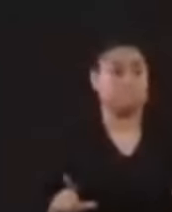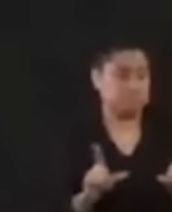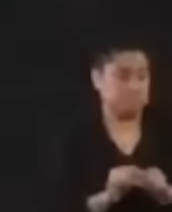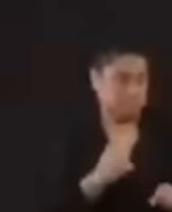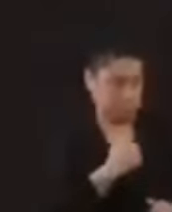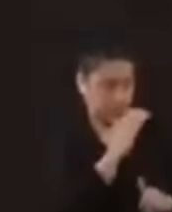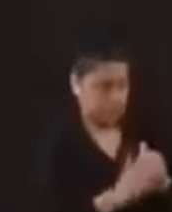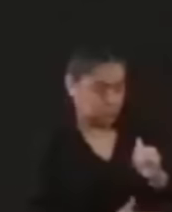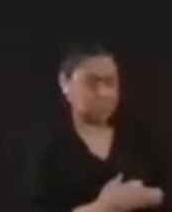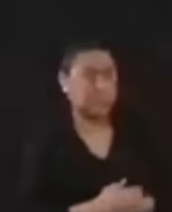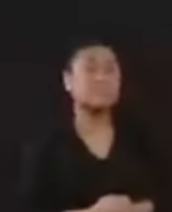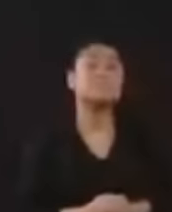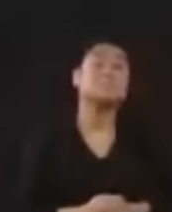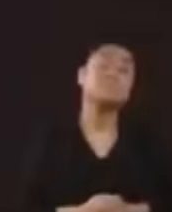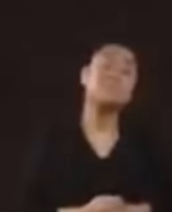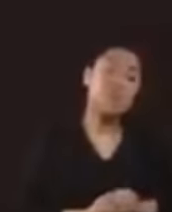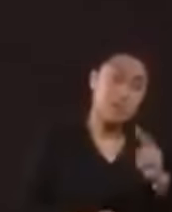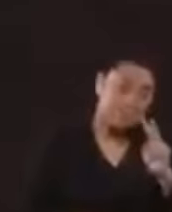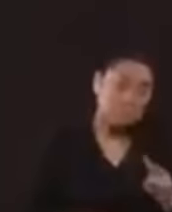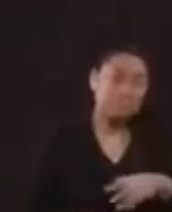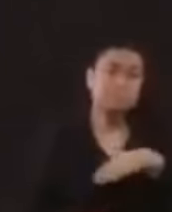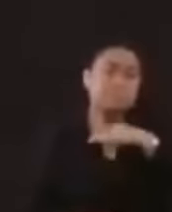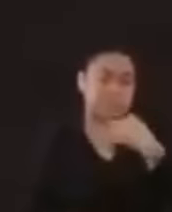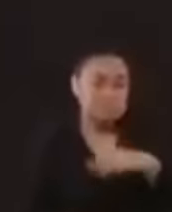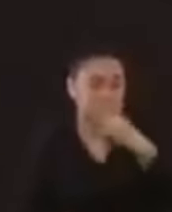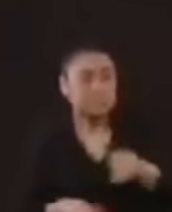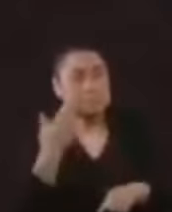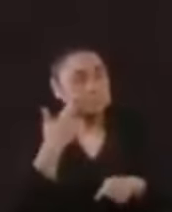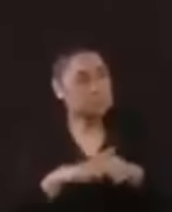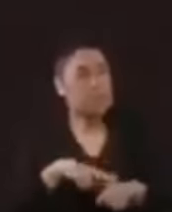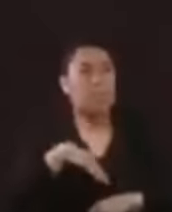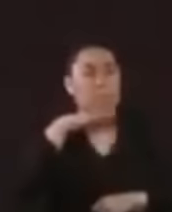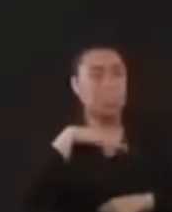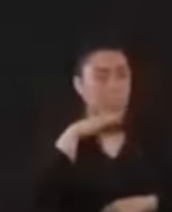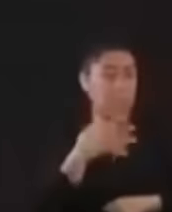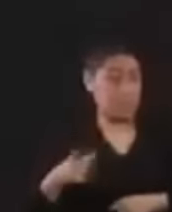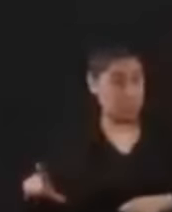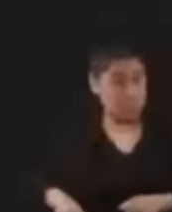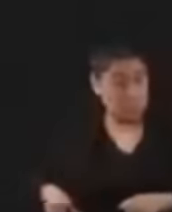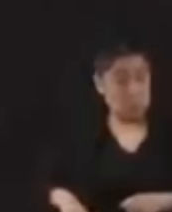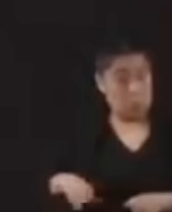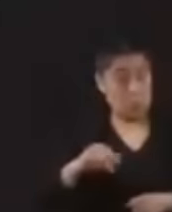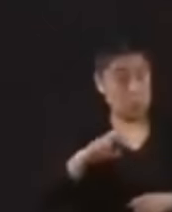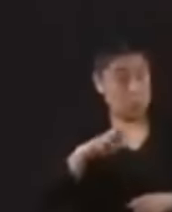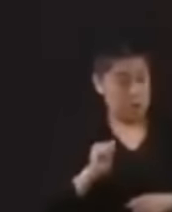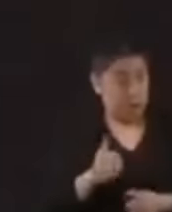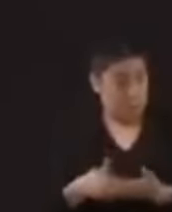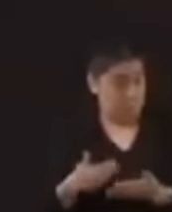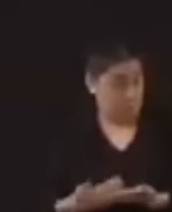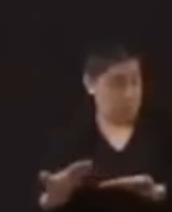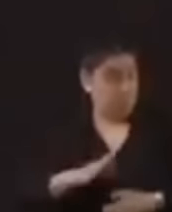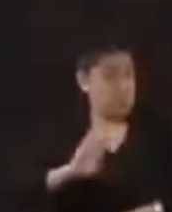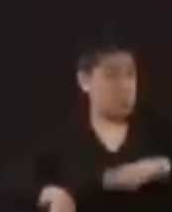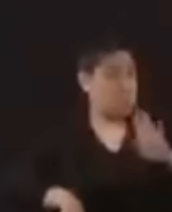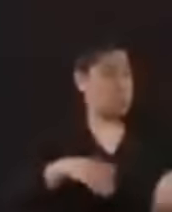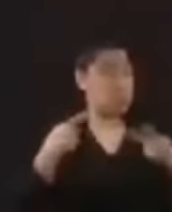presidenta. La corrupción, la negligencia y la omisión de los gobiernos de Morena cuesta vidas, no solo en